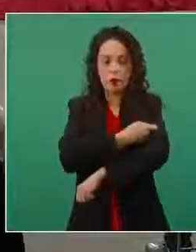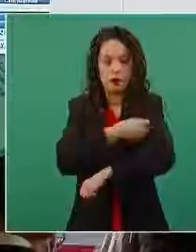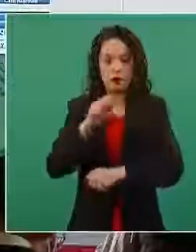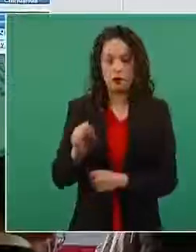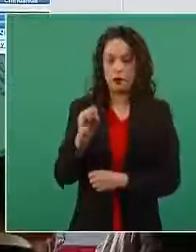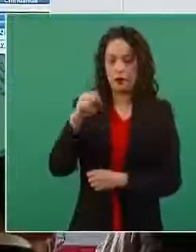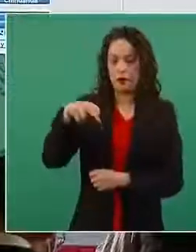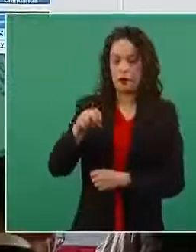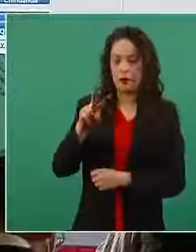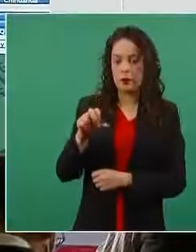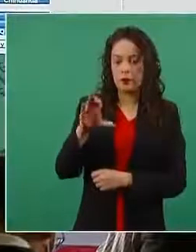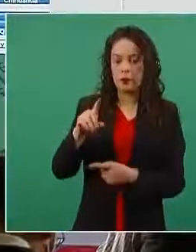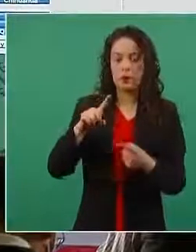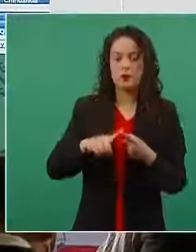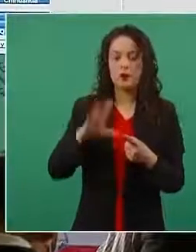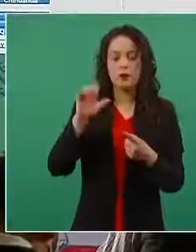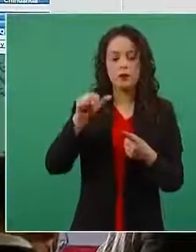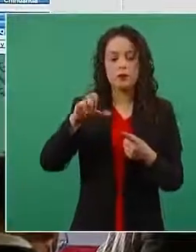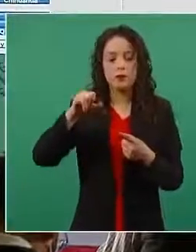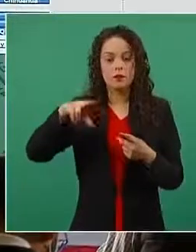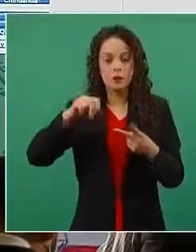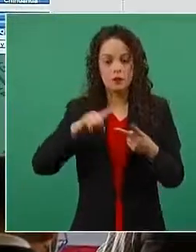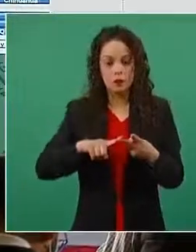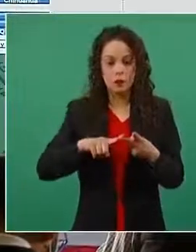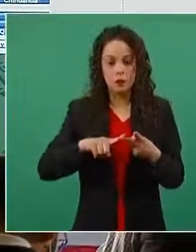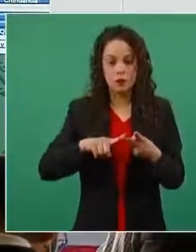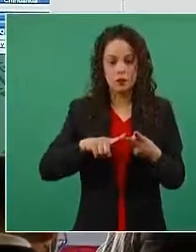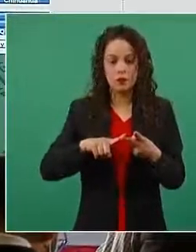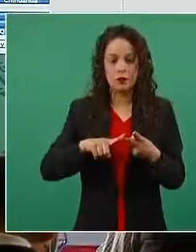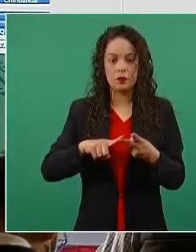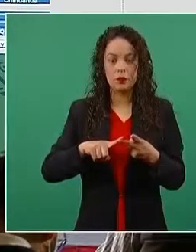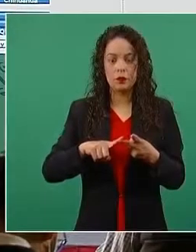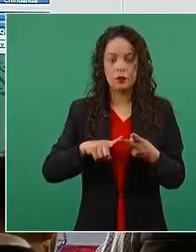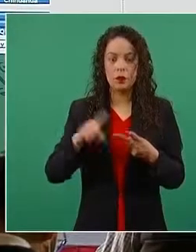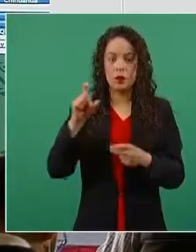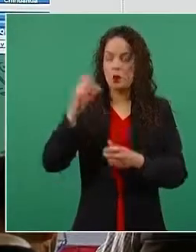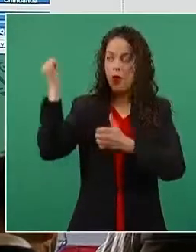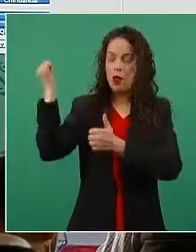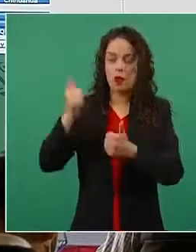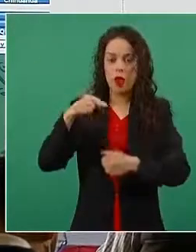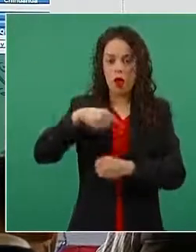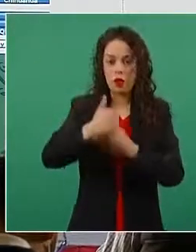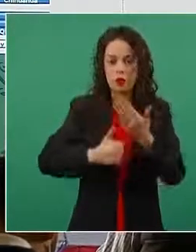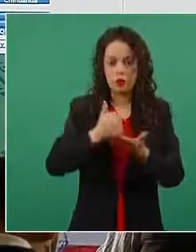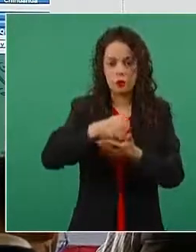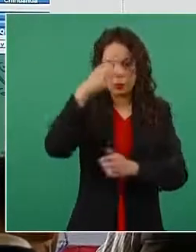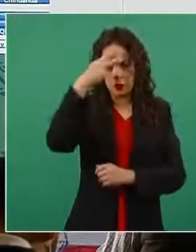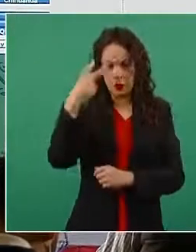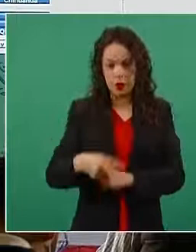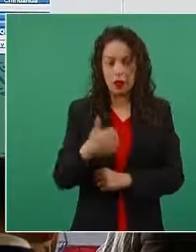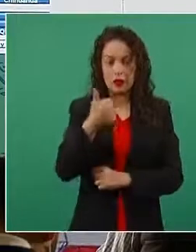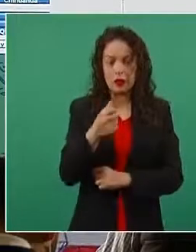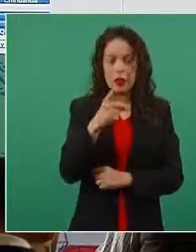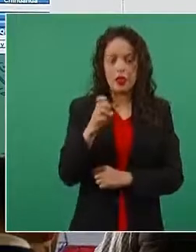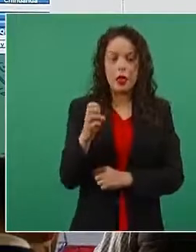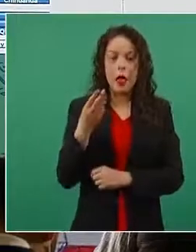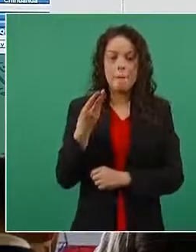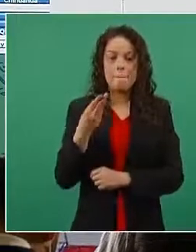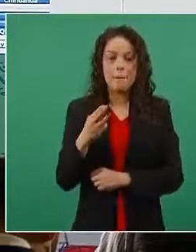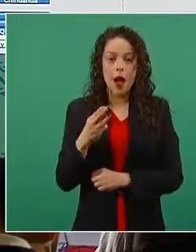y CanSino. Estas vacunas arribaron aquí a la Ciudad de México el 6 de mayo, el